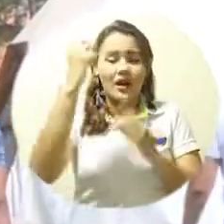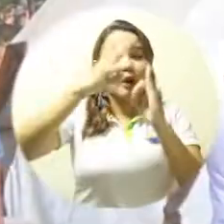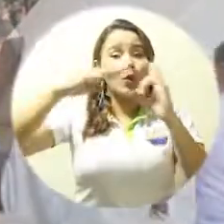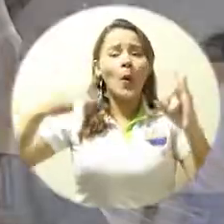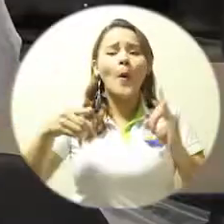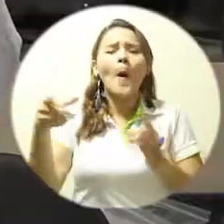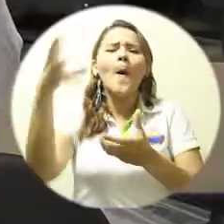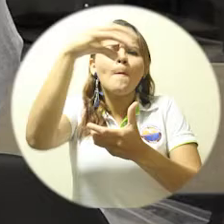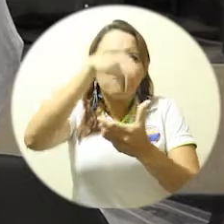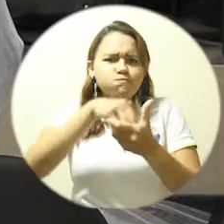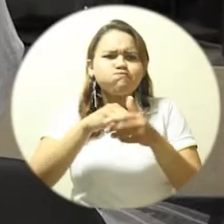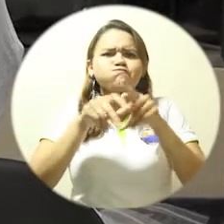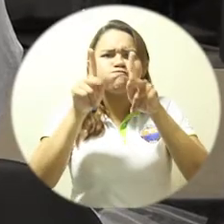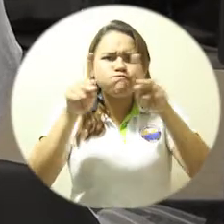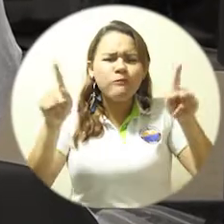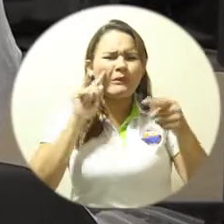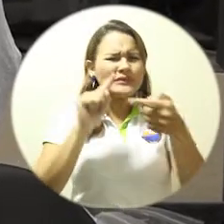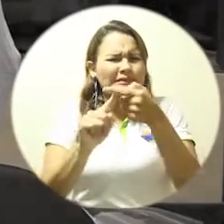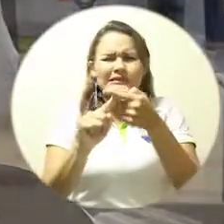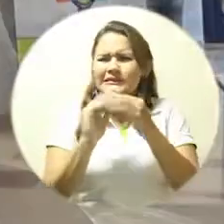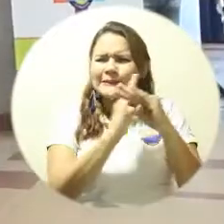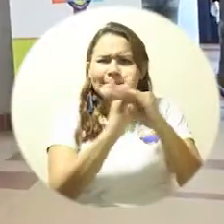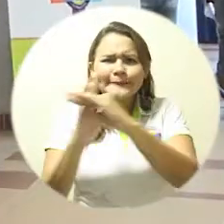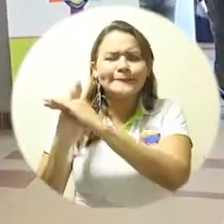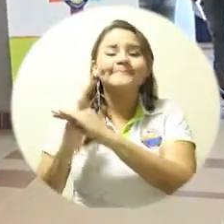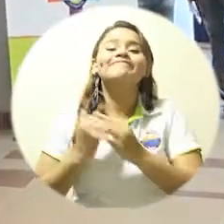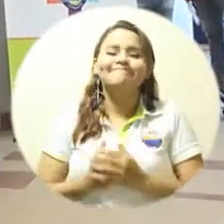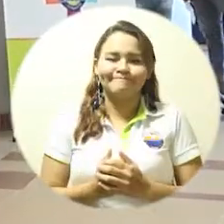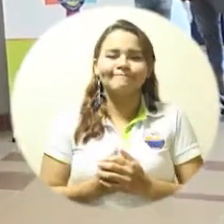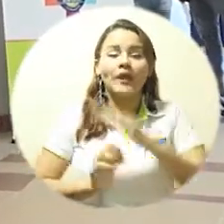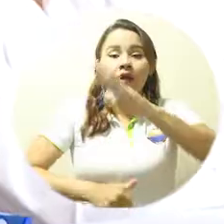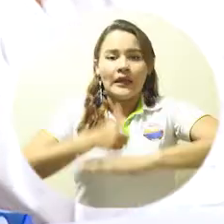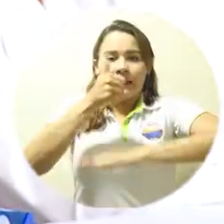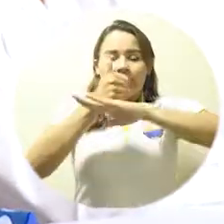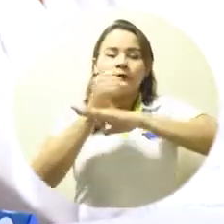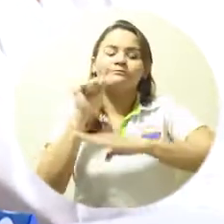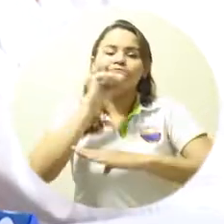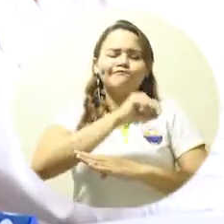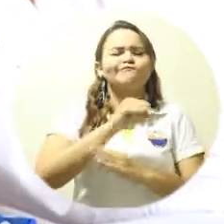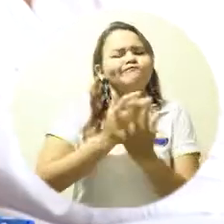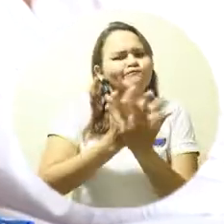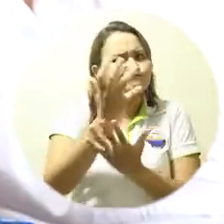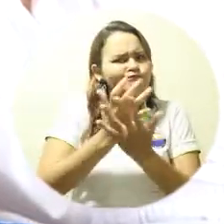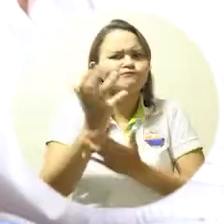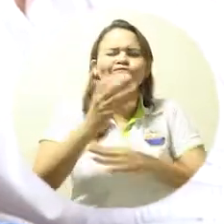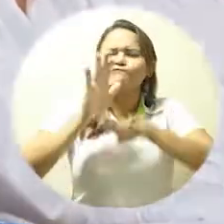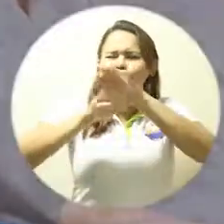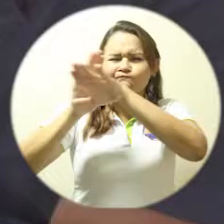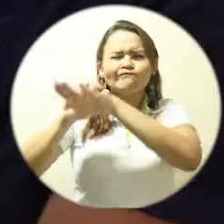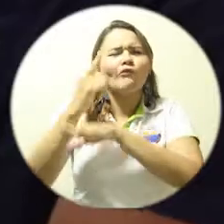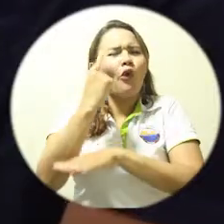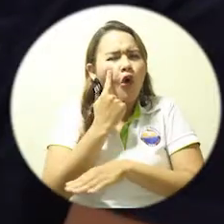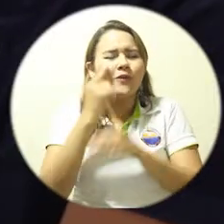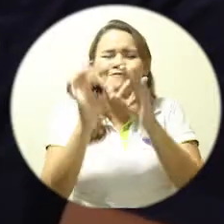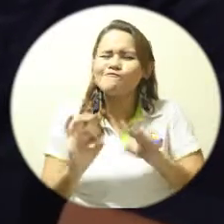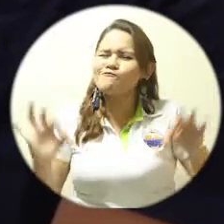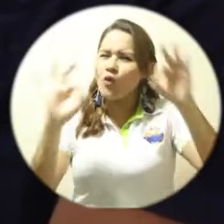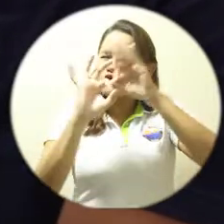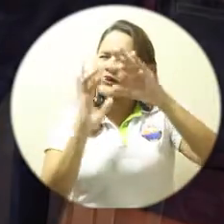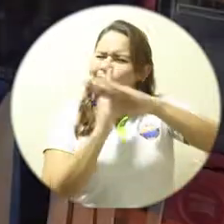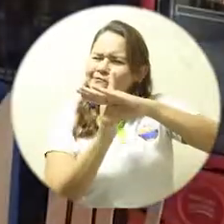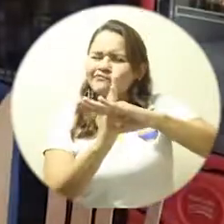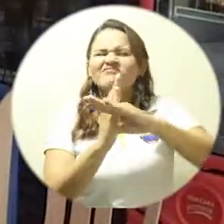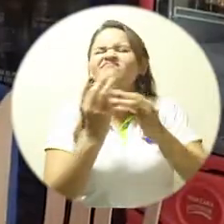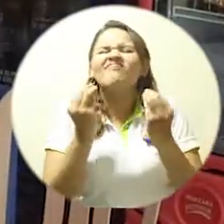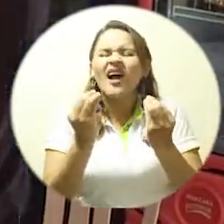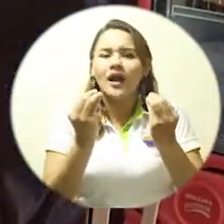conviven en las instalaciones de la Universidad del Magdalena, la alma mater en cabeza del rector Pablo Vera Salazar ha activado un protocolo institucional